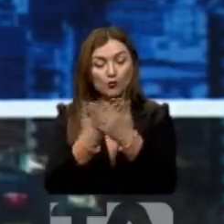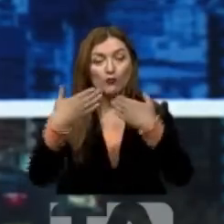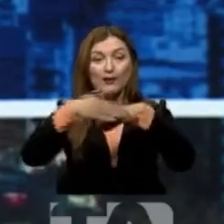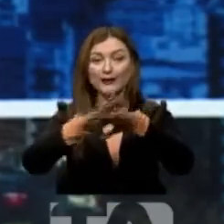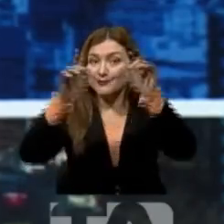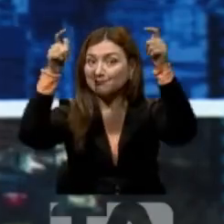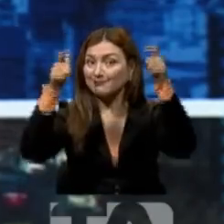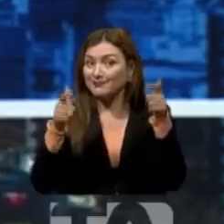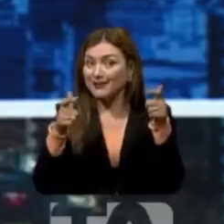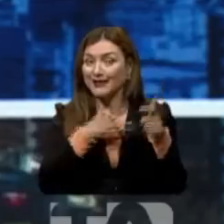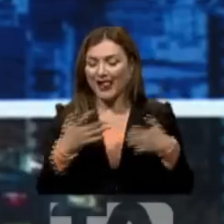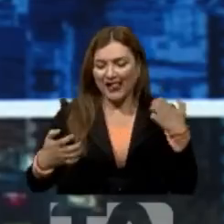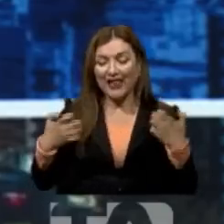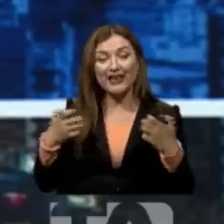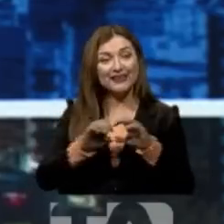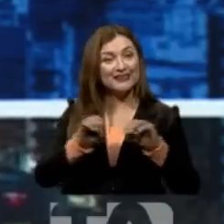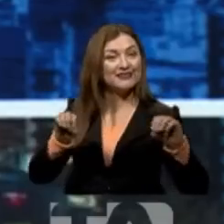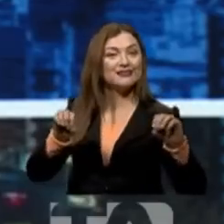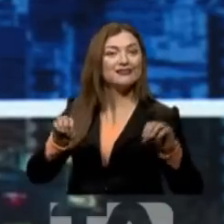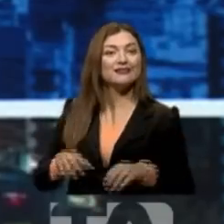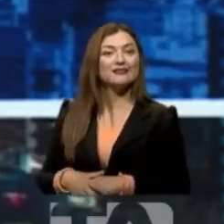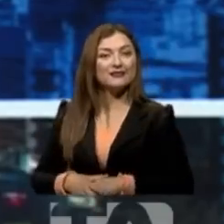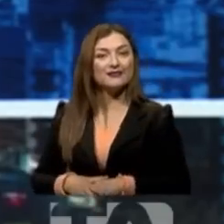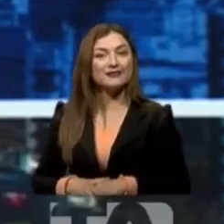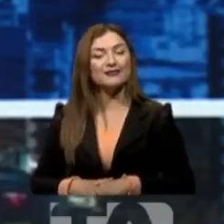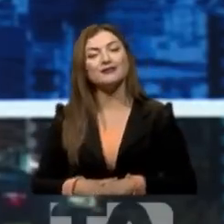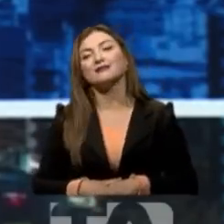bachilleres recibieron emocionados sus títulos.